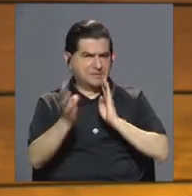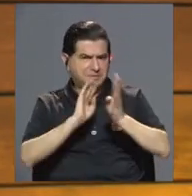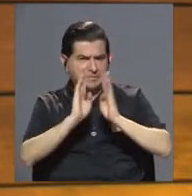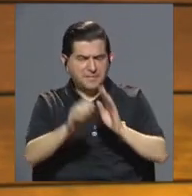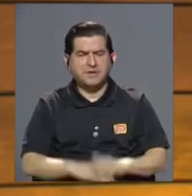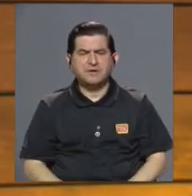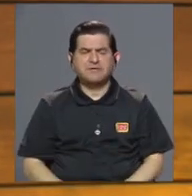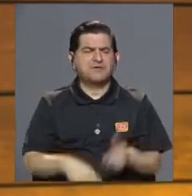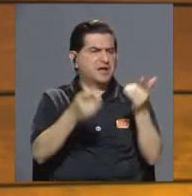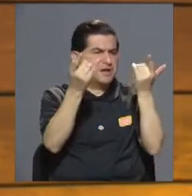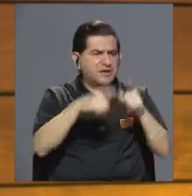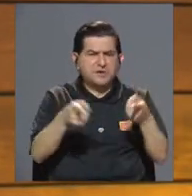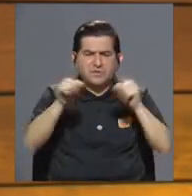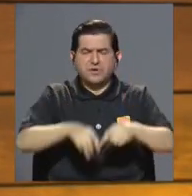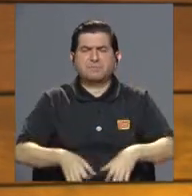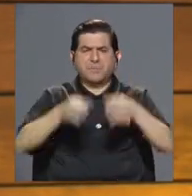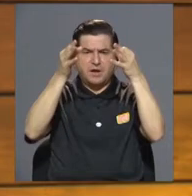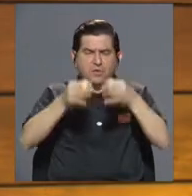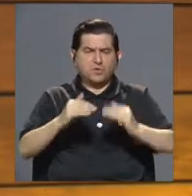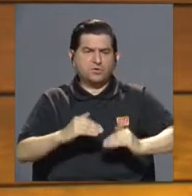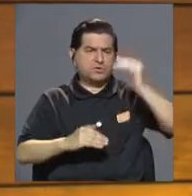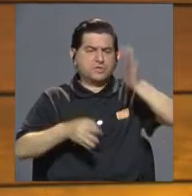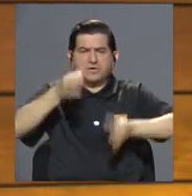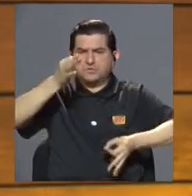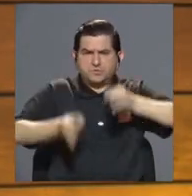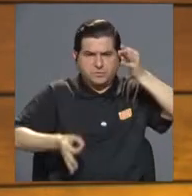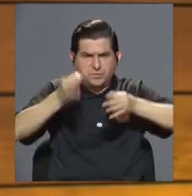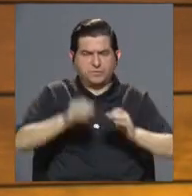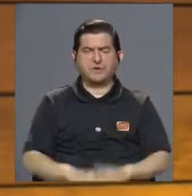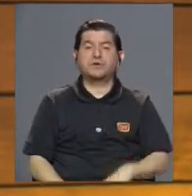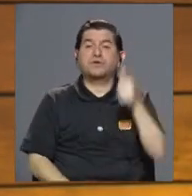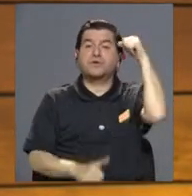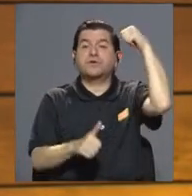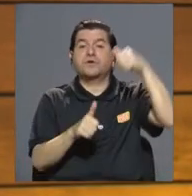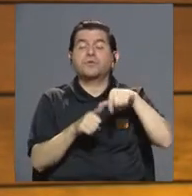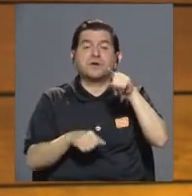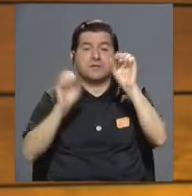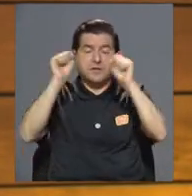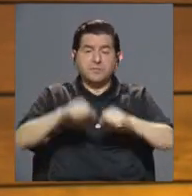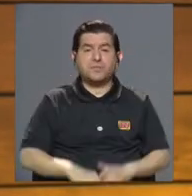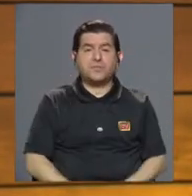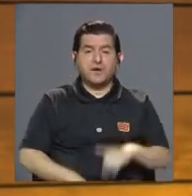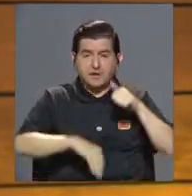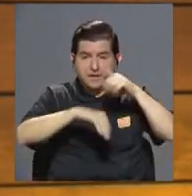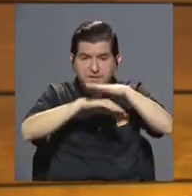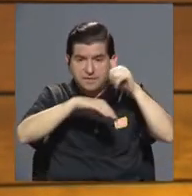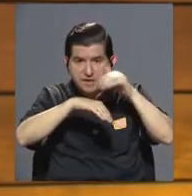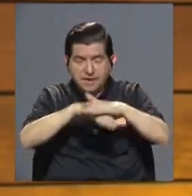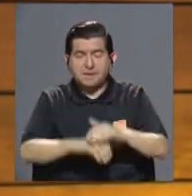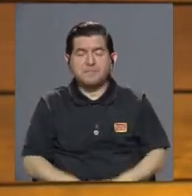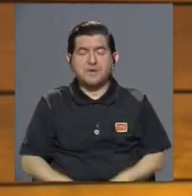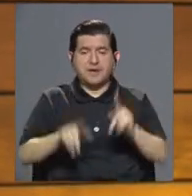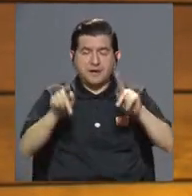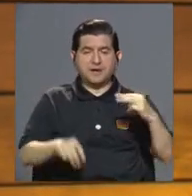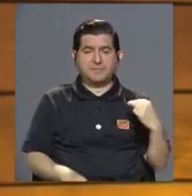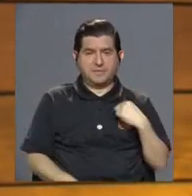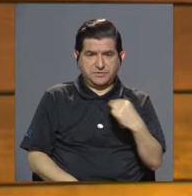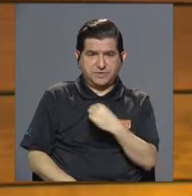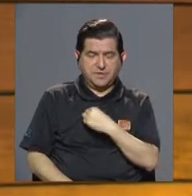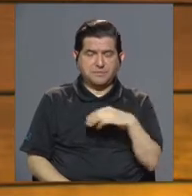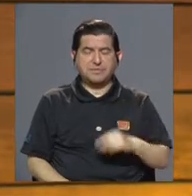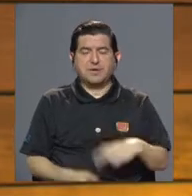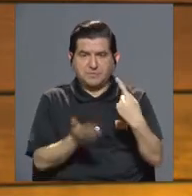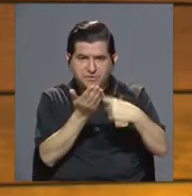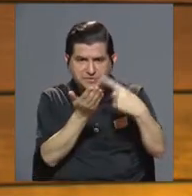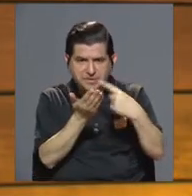de qué está sucediendo en la Corte Suprema de Justicia. Recuerde que usted puede enviarle a él o a nuestros panelistas sus dudas